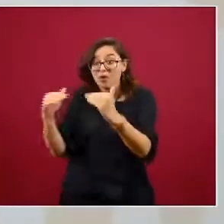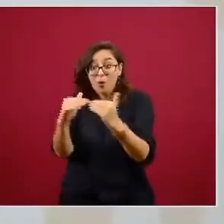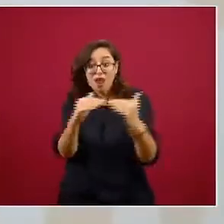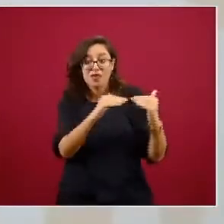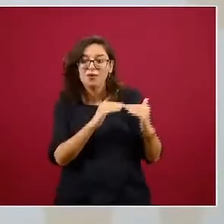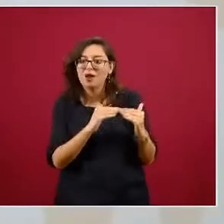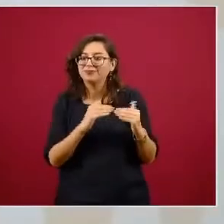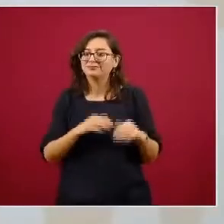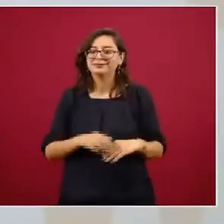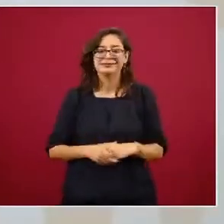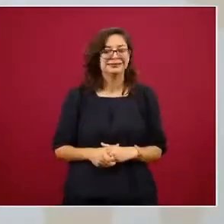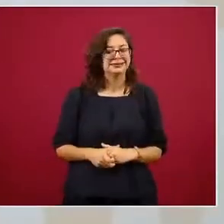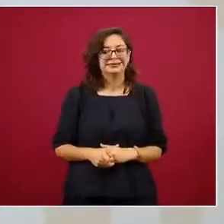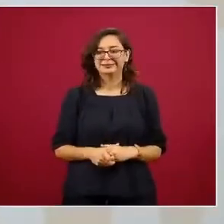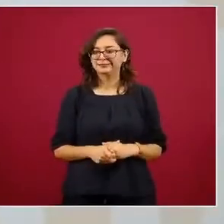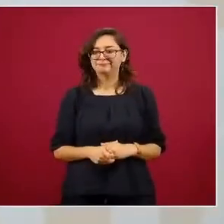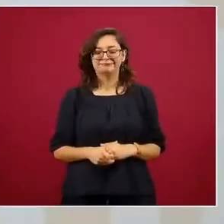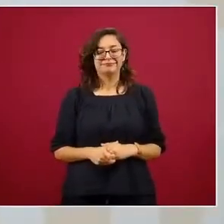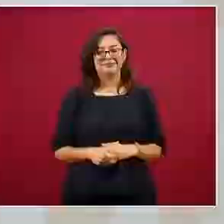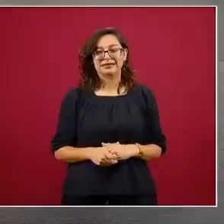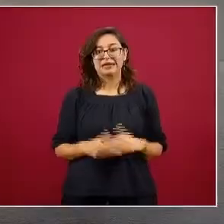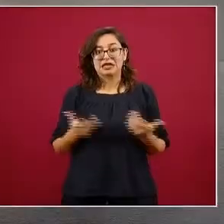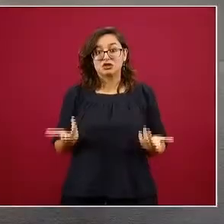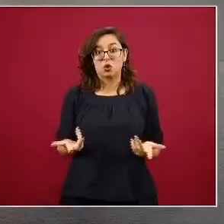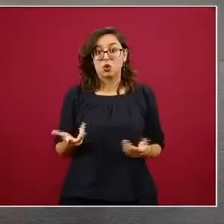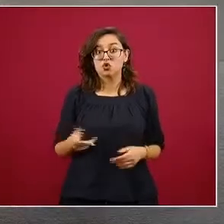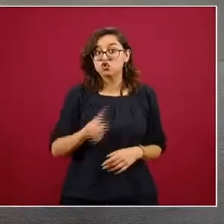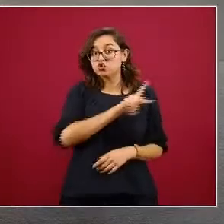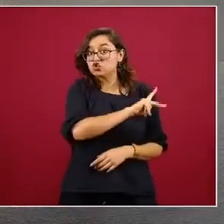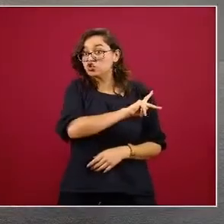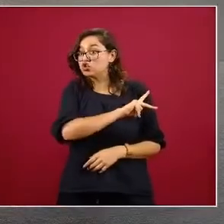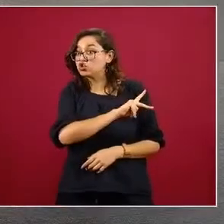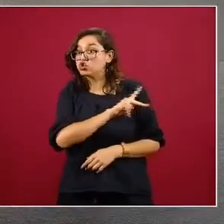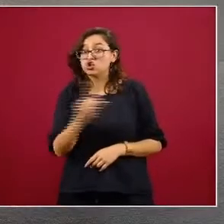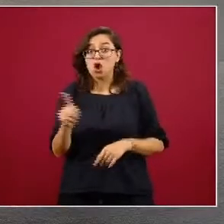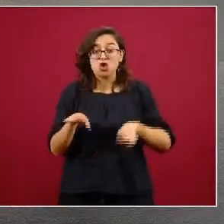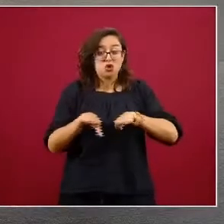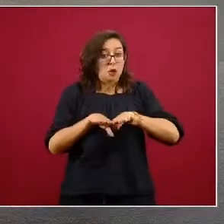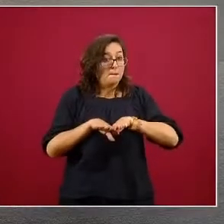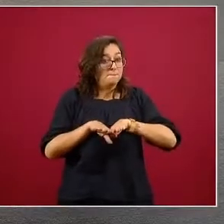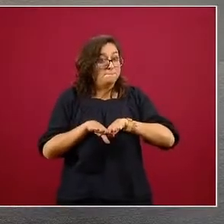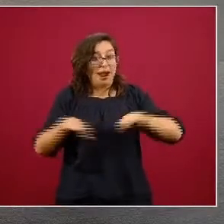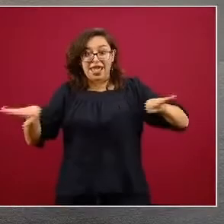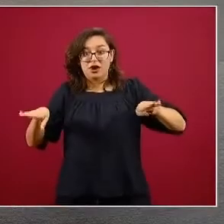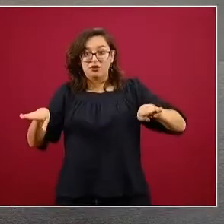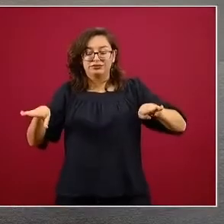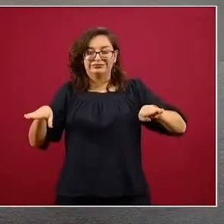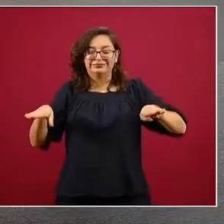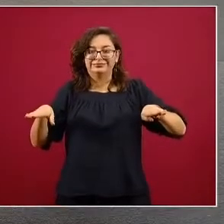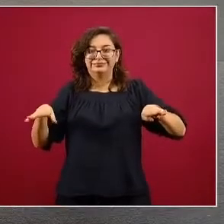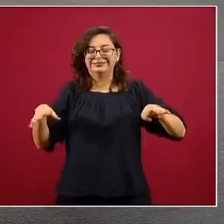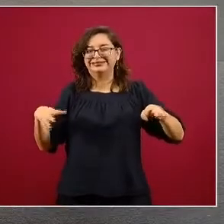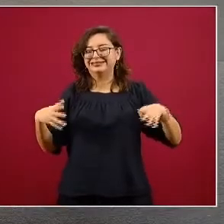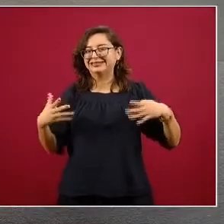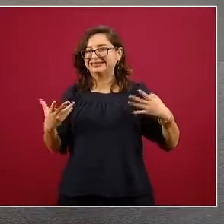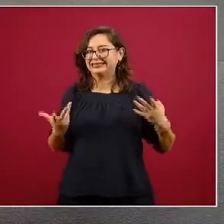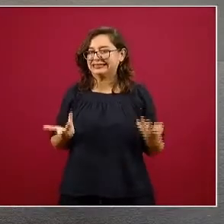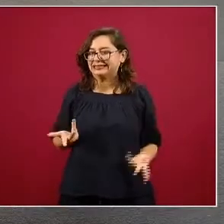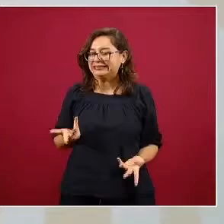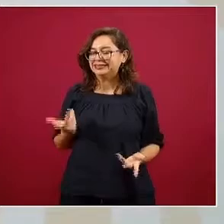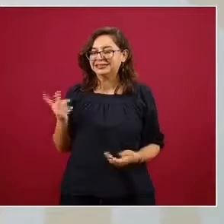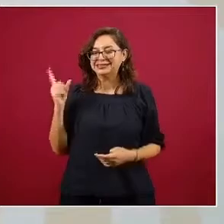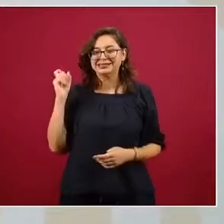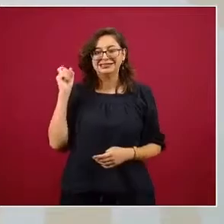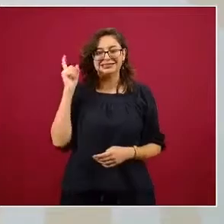Y la complejidad de traducir esa generalidad a detalles específicos, disposiciones administrativas